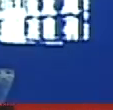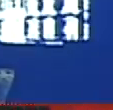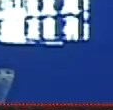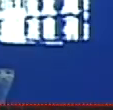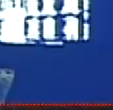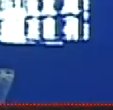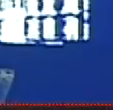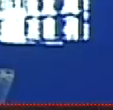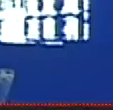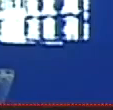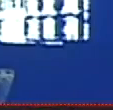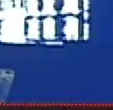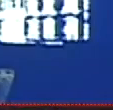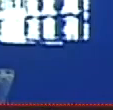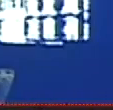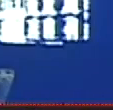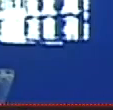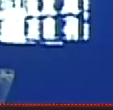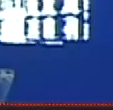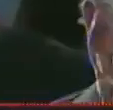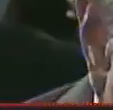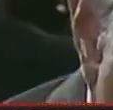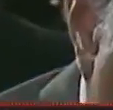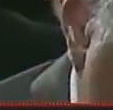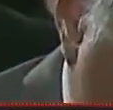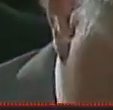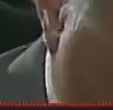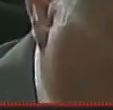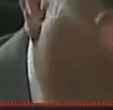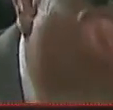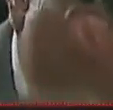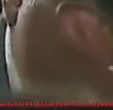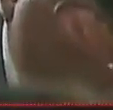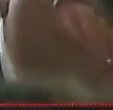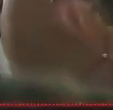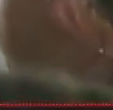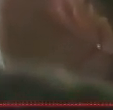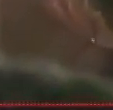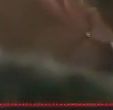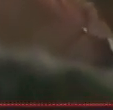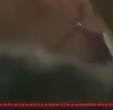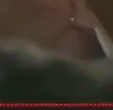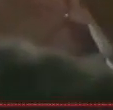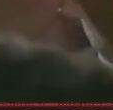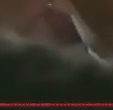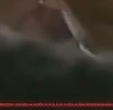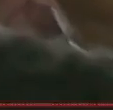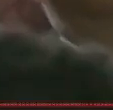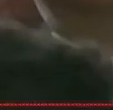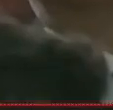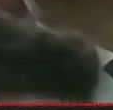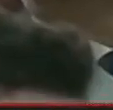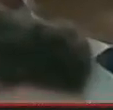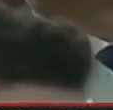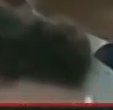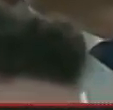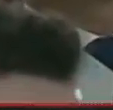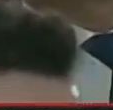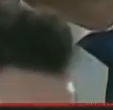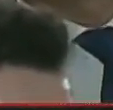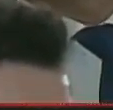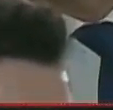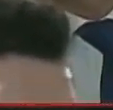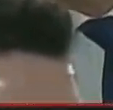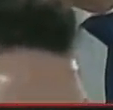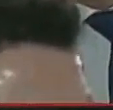una gran incomprensión de muchos de los líderes de su propio tiempo tuvo la capacidad del comandante Chávez de ir al futuro